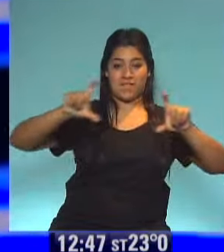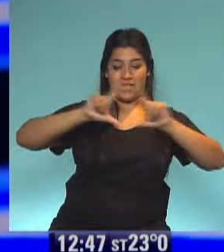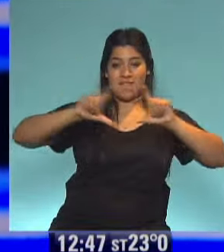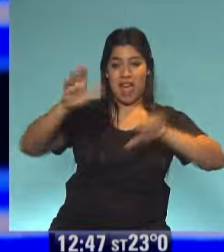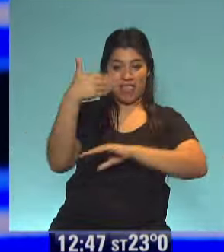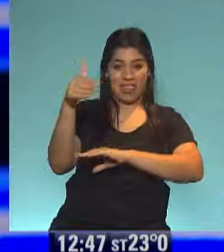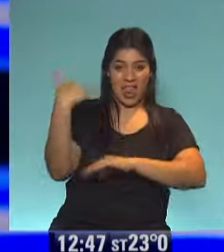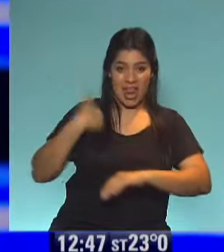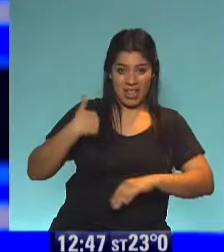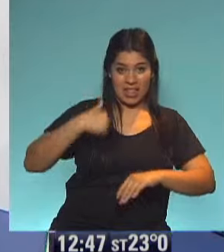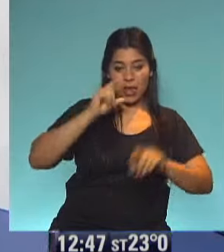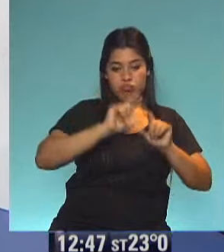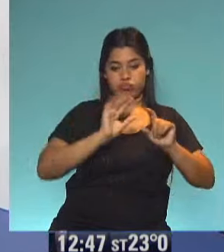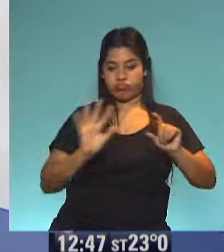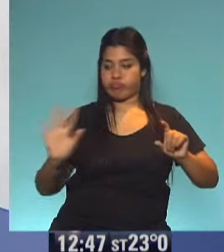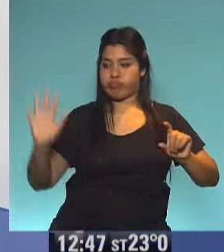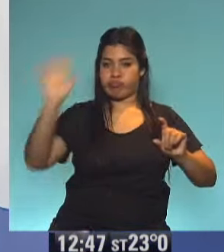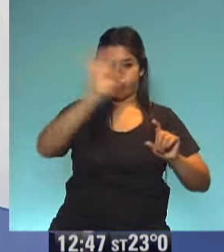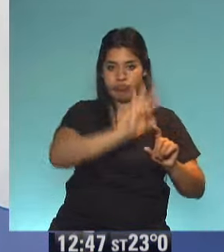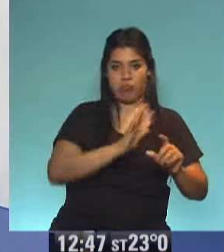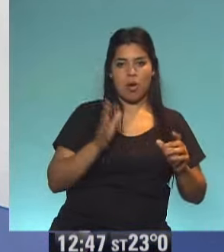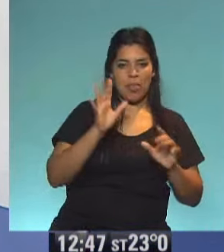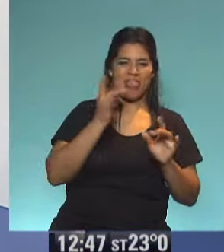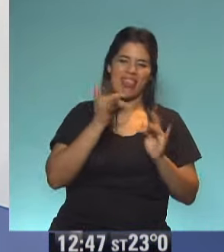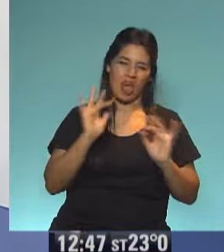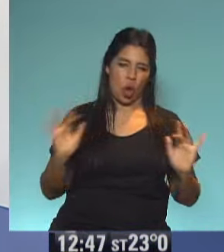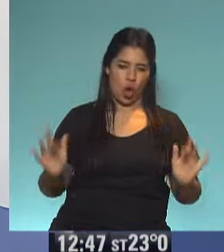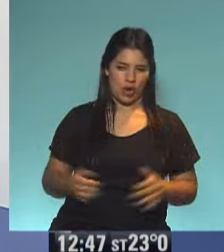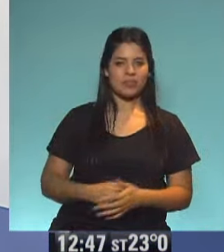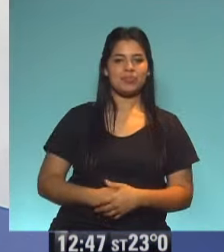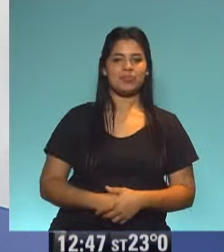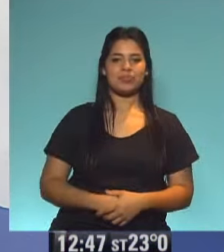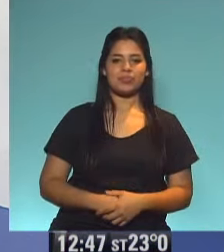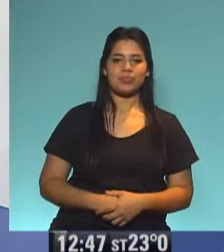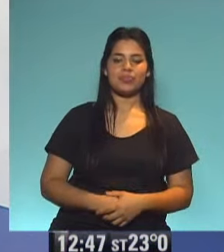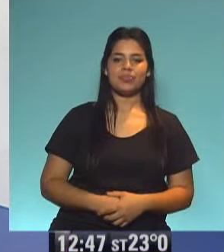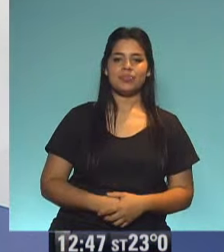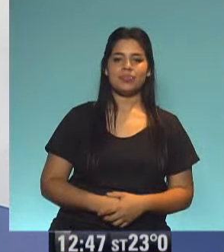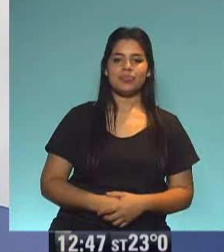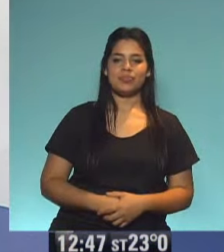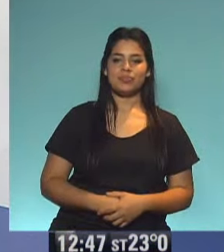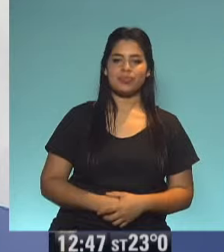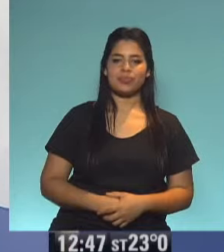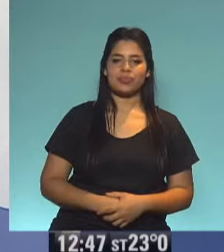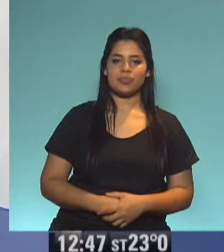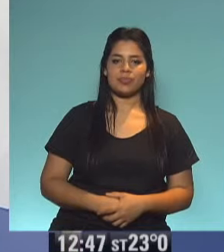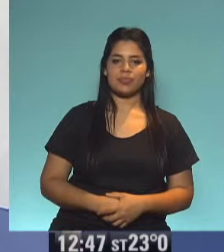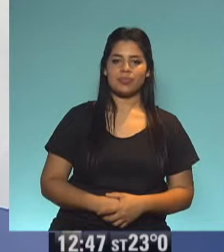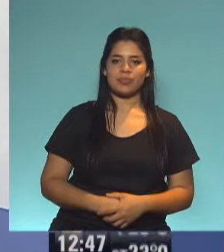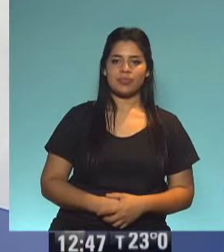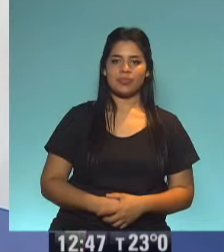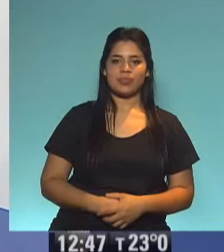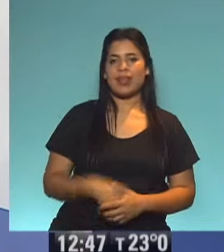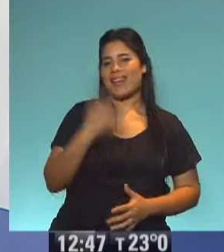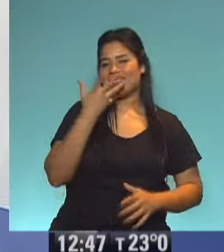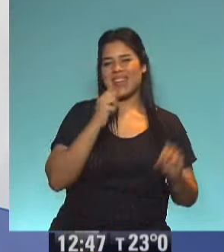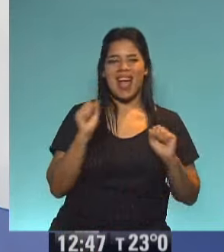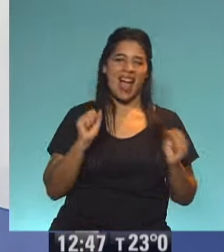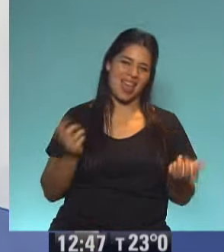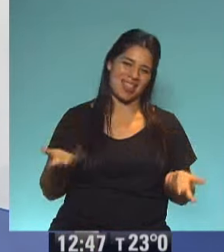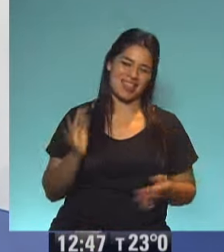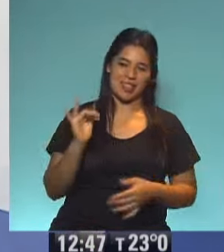Está buena. Me encantó. Bien. A ver, acá tenemos esta que todavía se está secando, pero la podemos pegar igual. Ah, me encantó. Muy